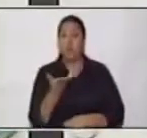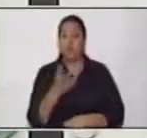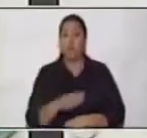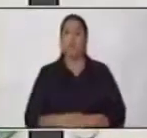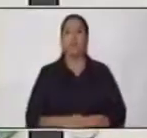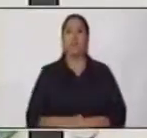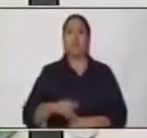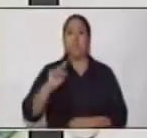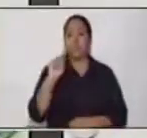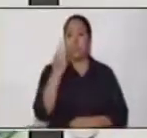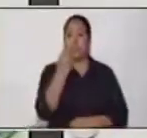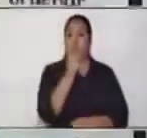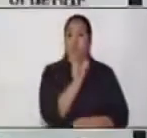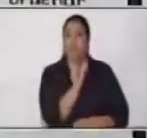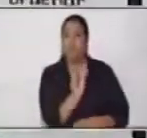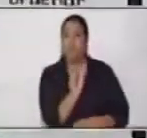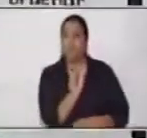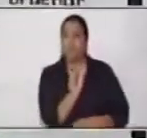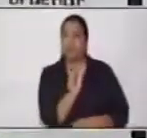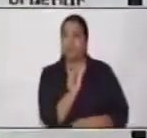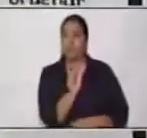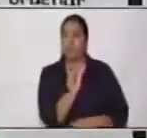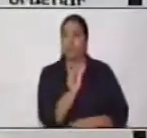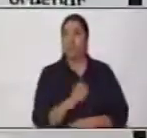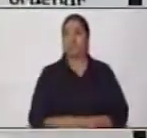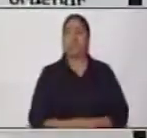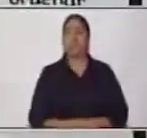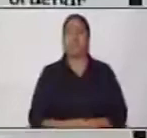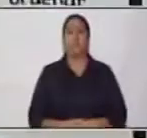será: el primer